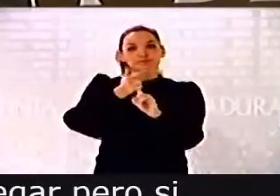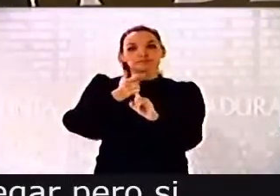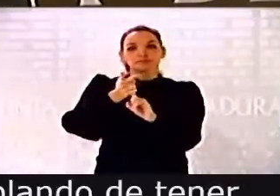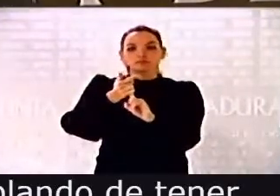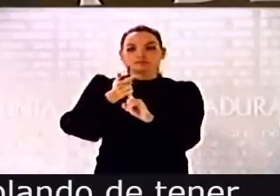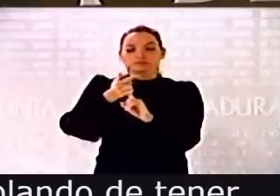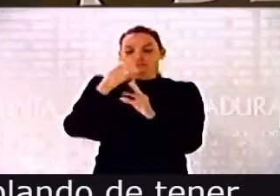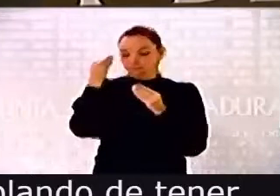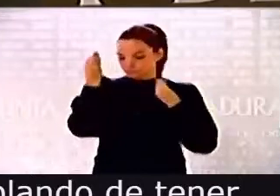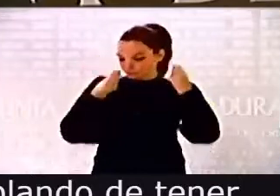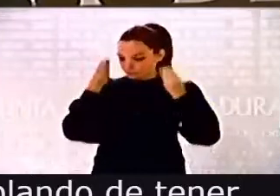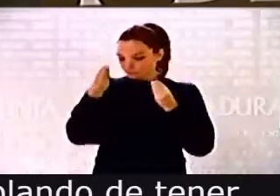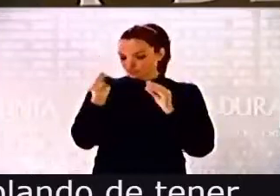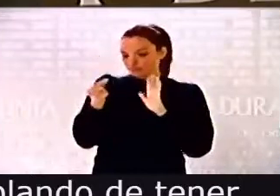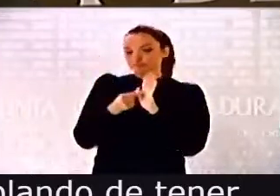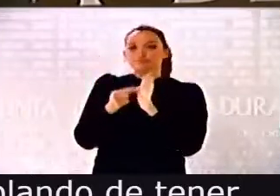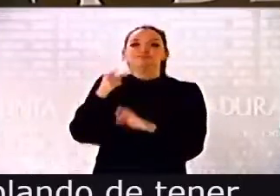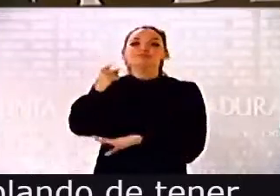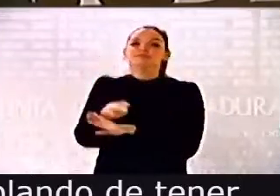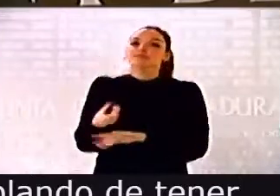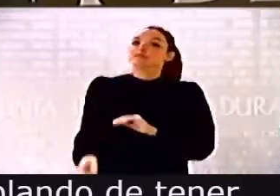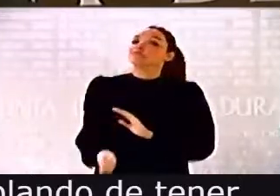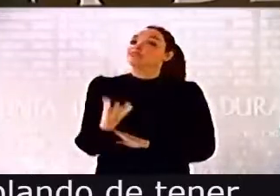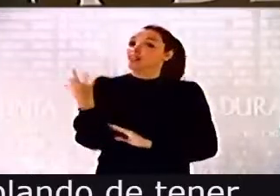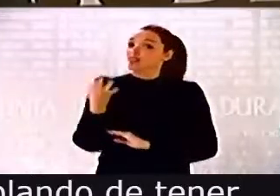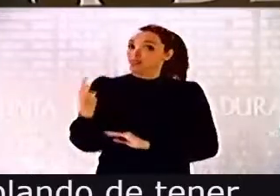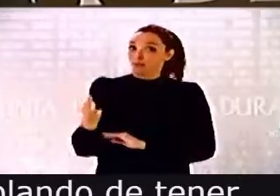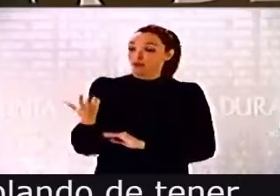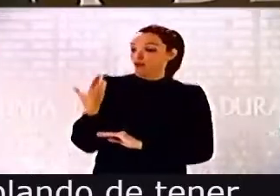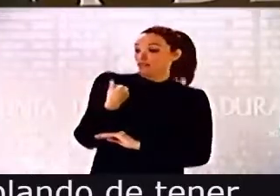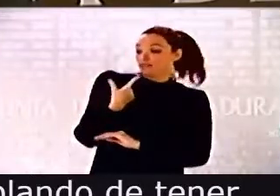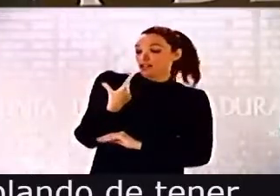adoptar alguna otra decisión que no hayamos adoptado hasta ahora.